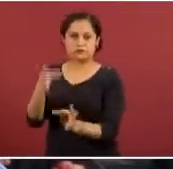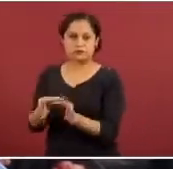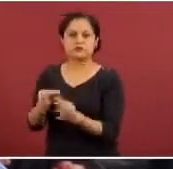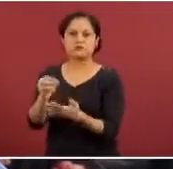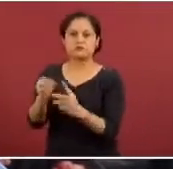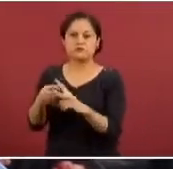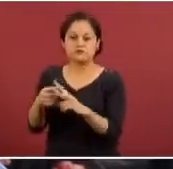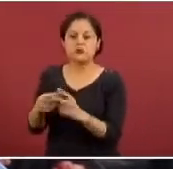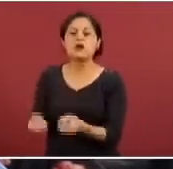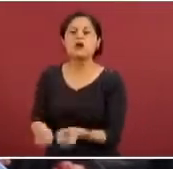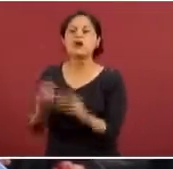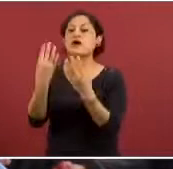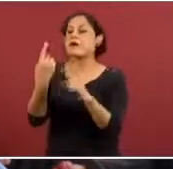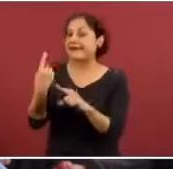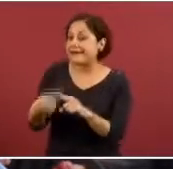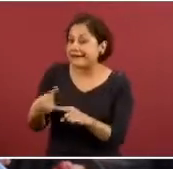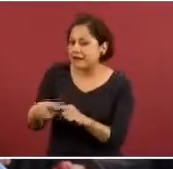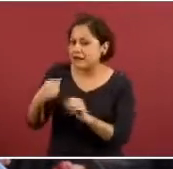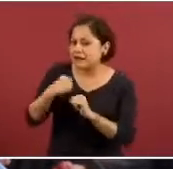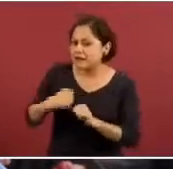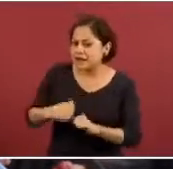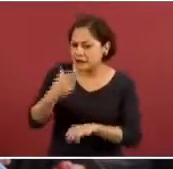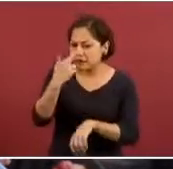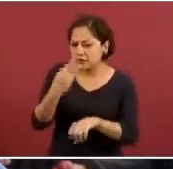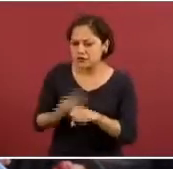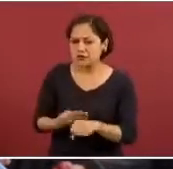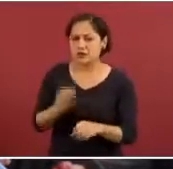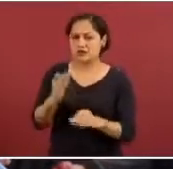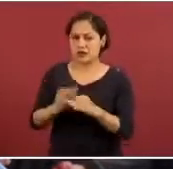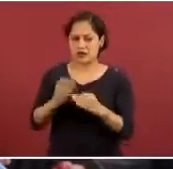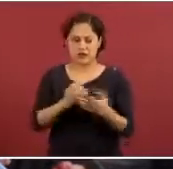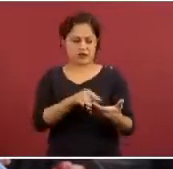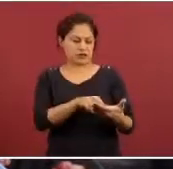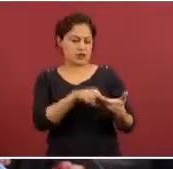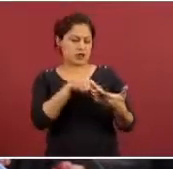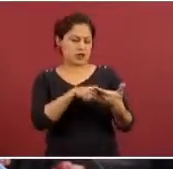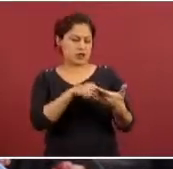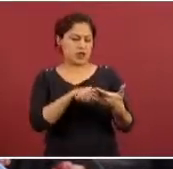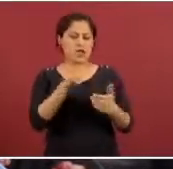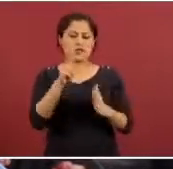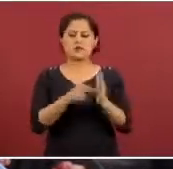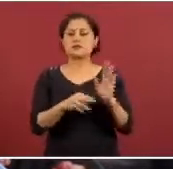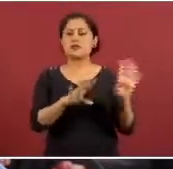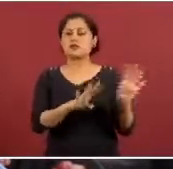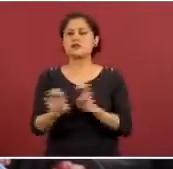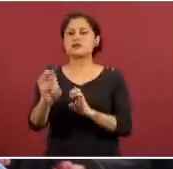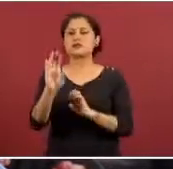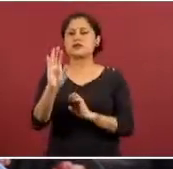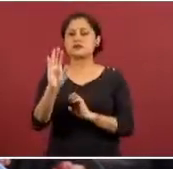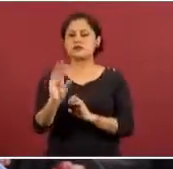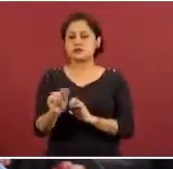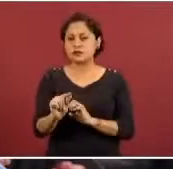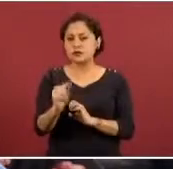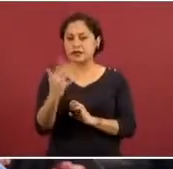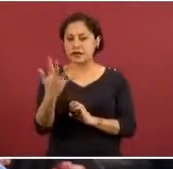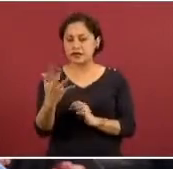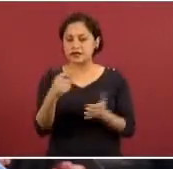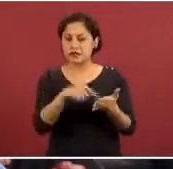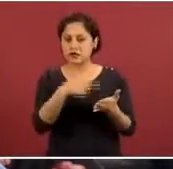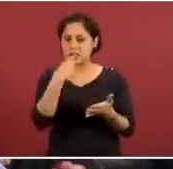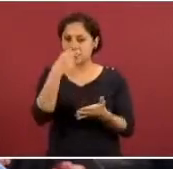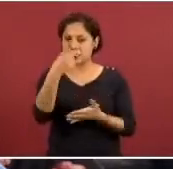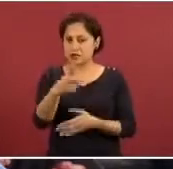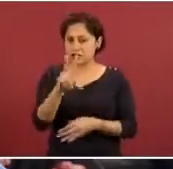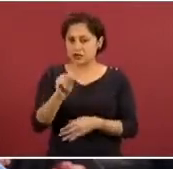como defunciones? Porque ustedes nos dan aquí los datos, aquí actualizados al día de hoy, de 2.965 del total de casos negativos, que serían,